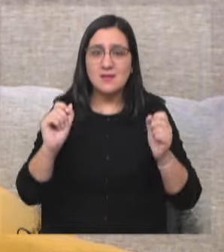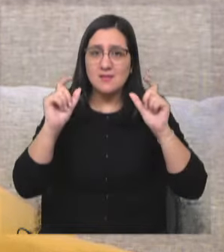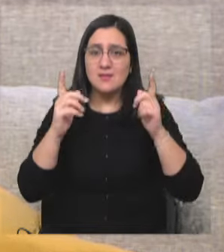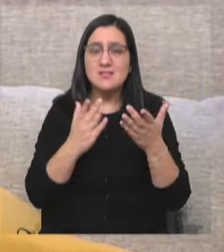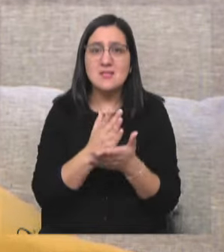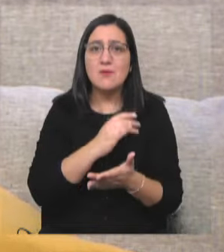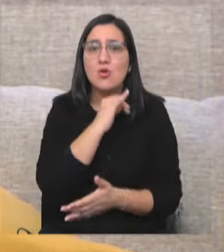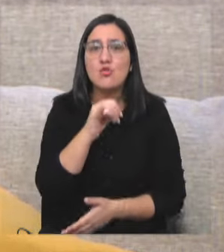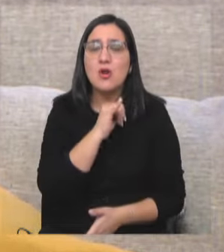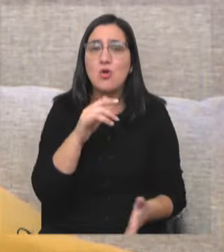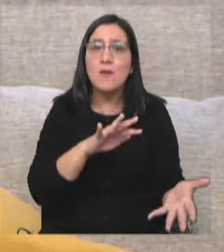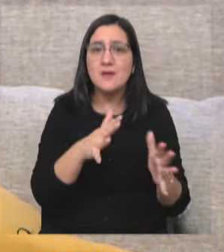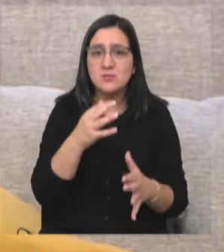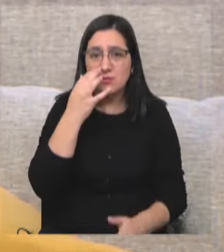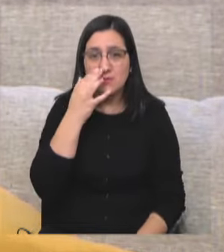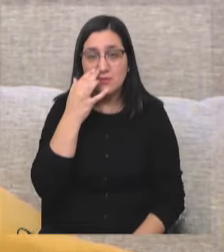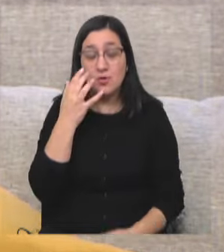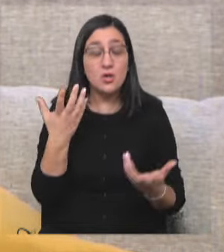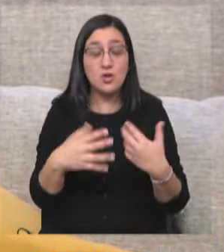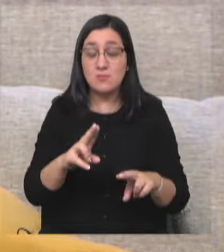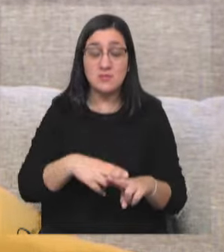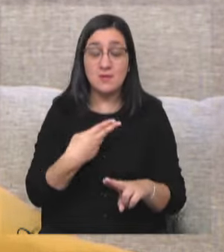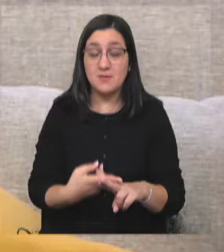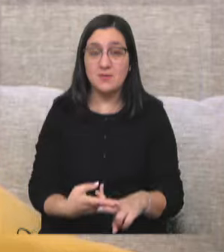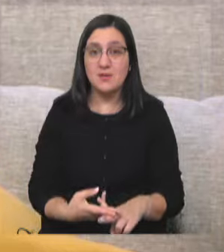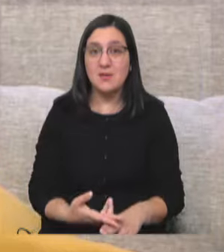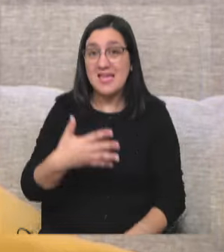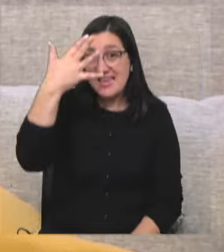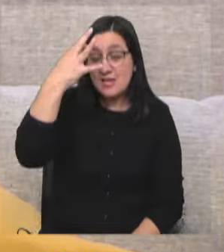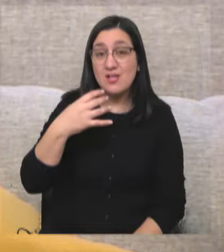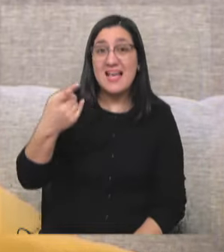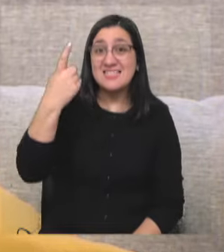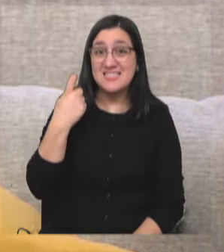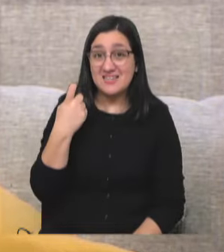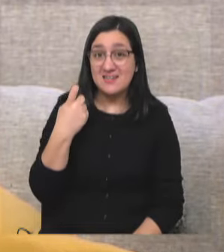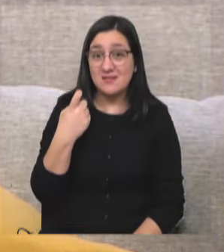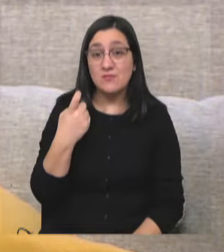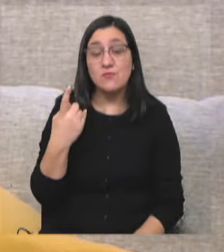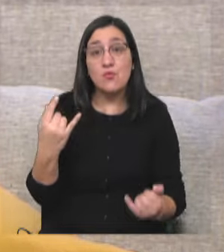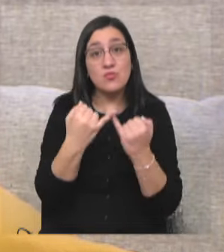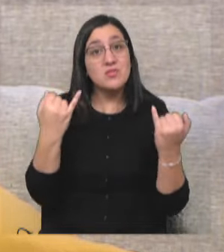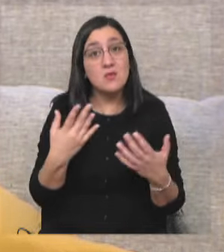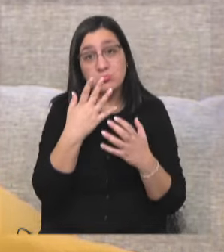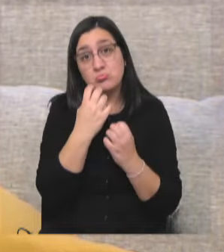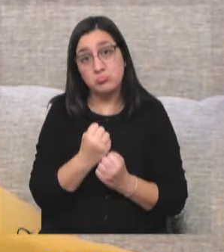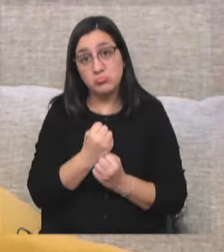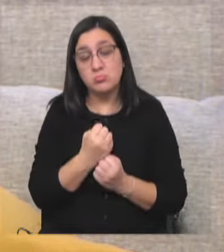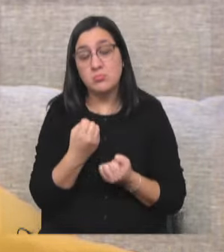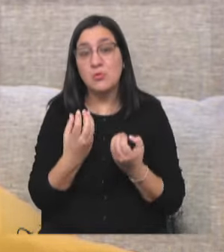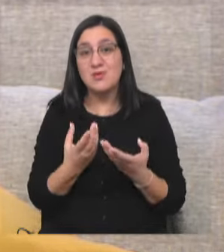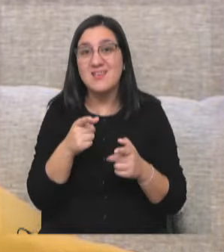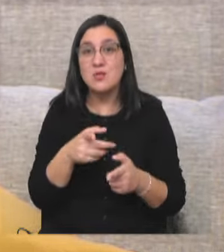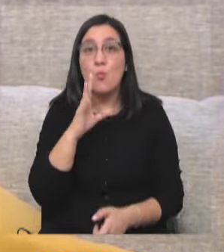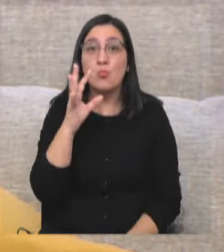contar lo que pasó y lo que no queremos que vuelva a pasar. Y creo que ayer, en este sentido, fue un día triste porque